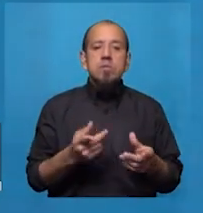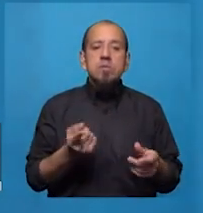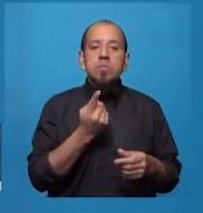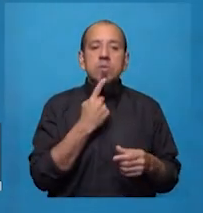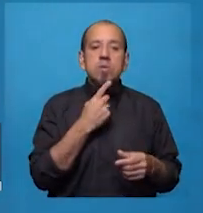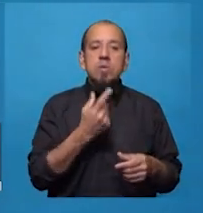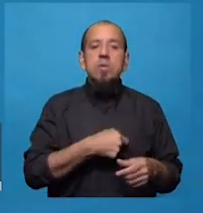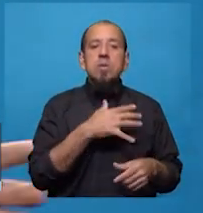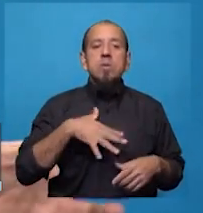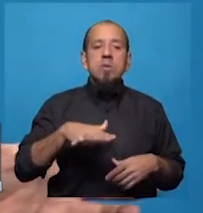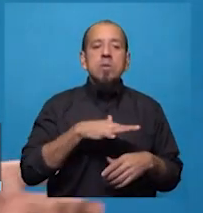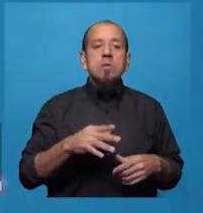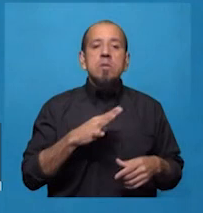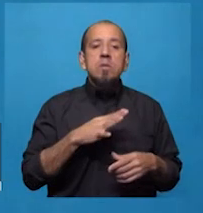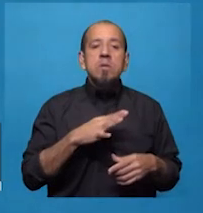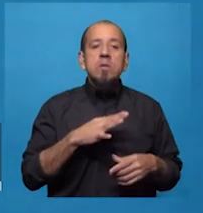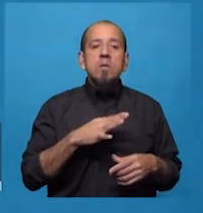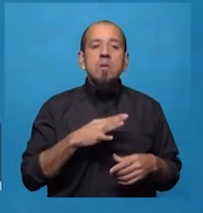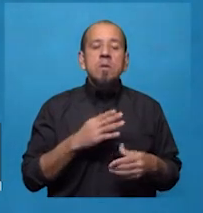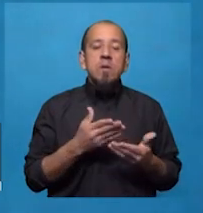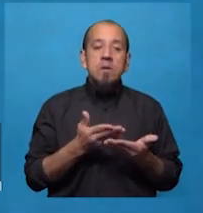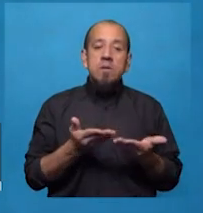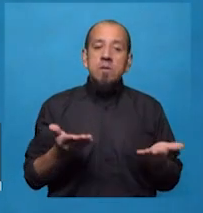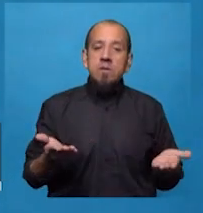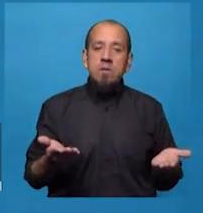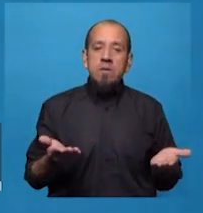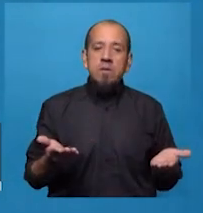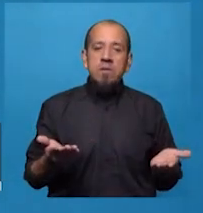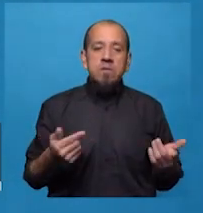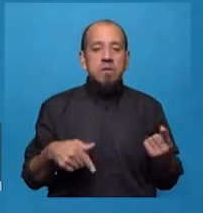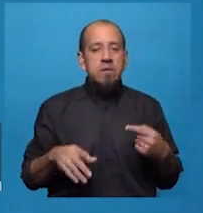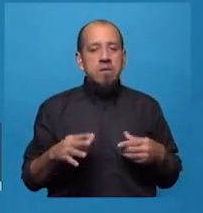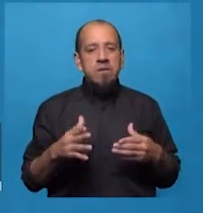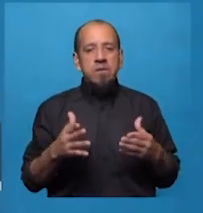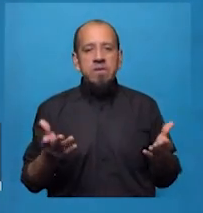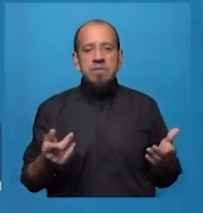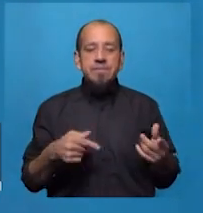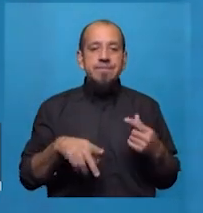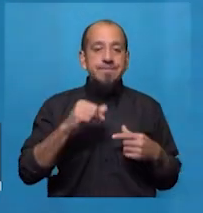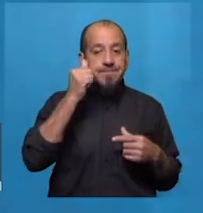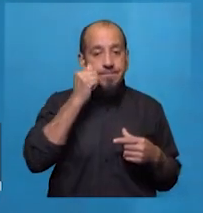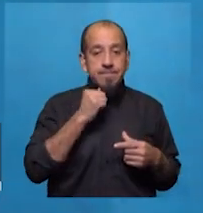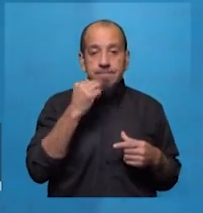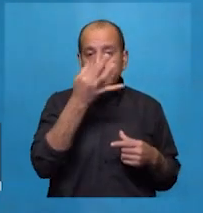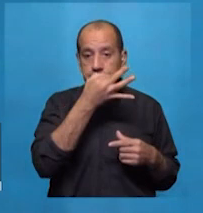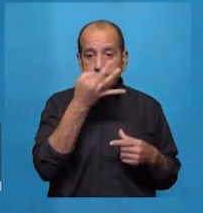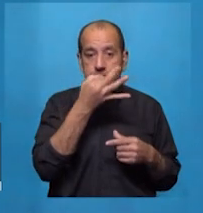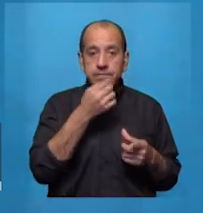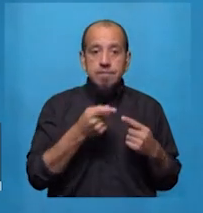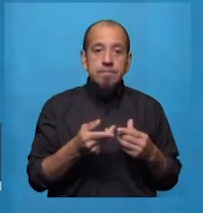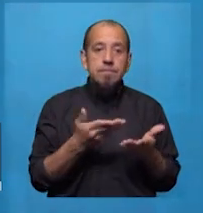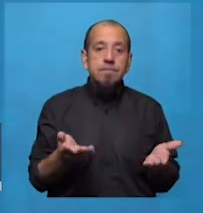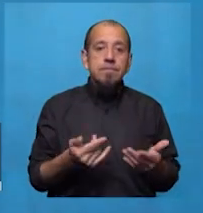de esos territorios bueno queda un amplio zona de trabajo para el narco para el para